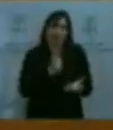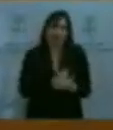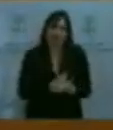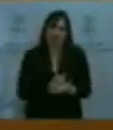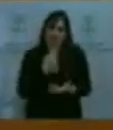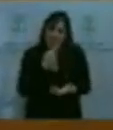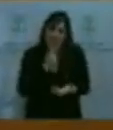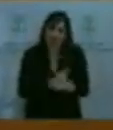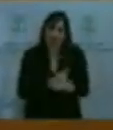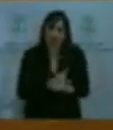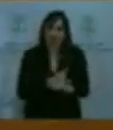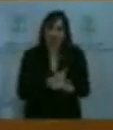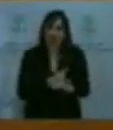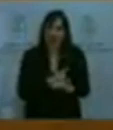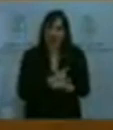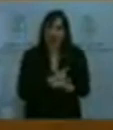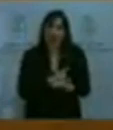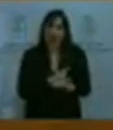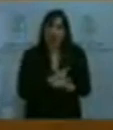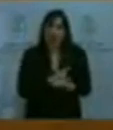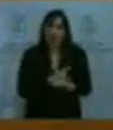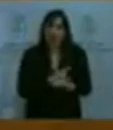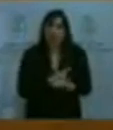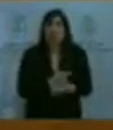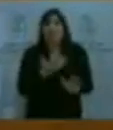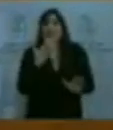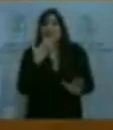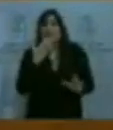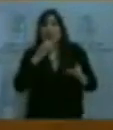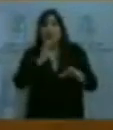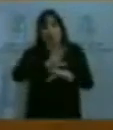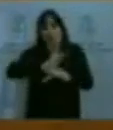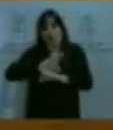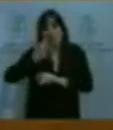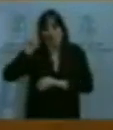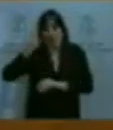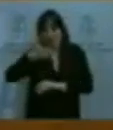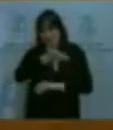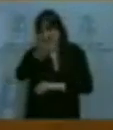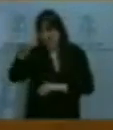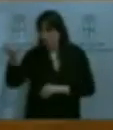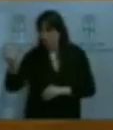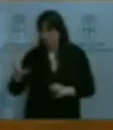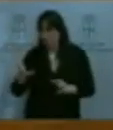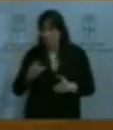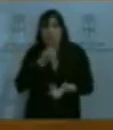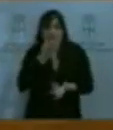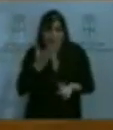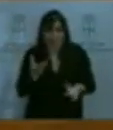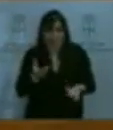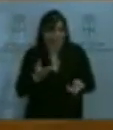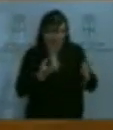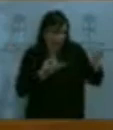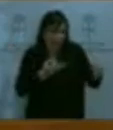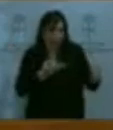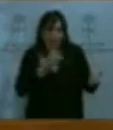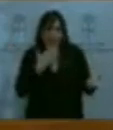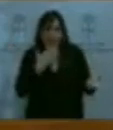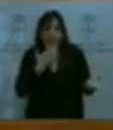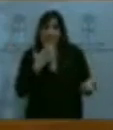seguramente si los consejeros de educación socialistas que hay en España, entre los que ustedes se encuentran, presionan a su secretario